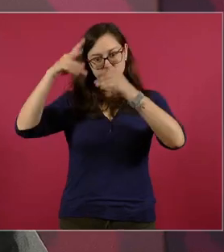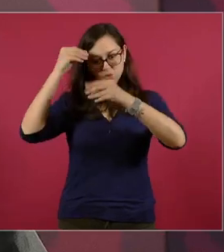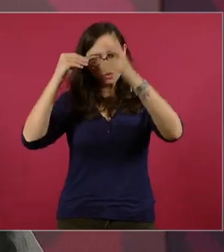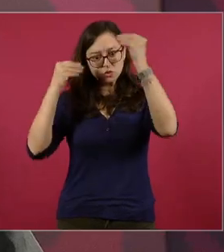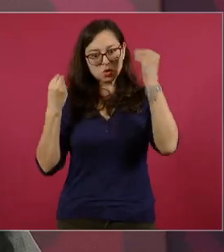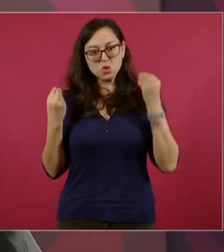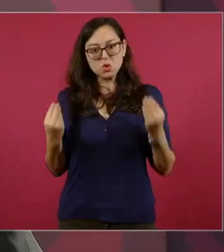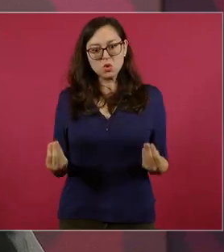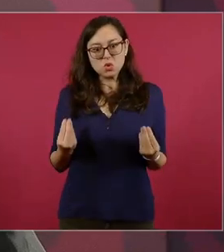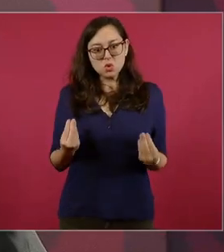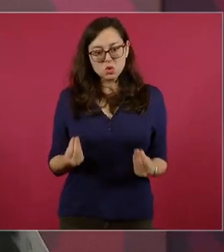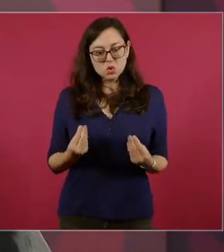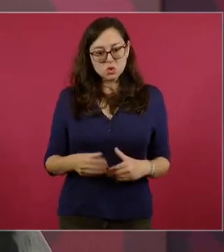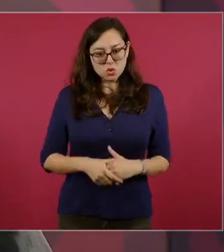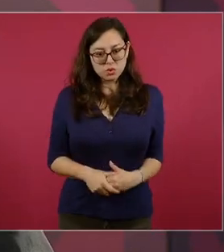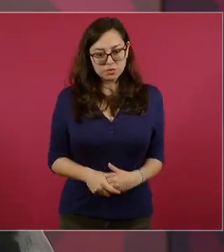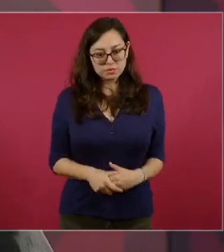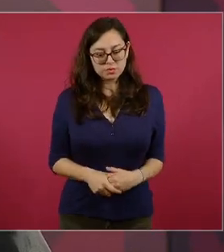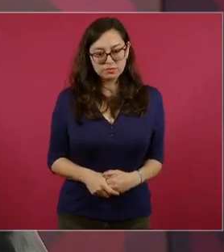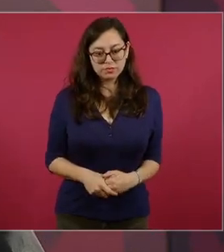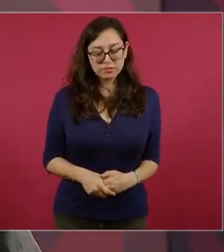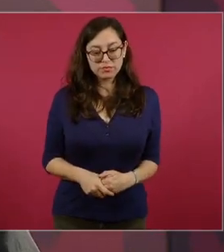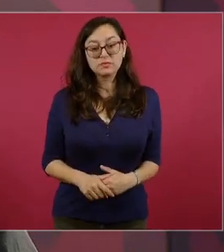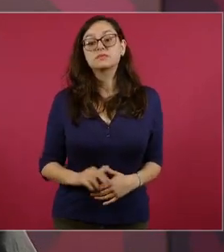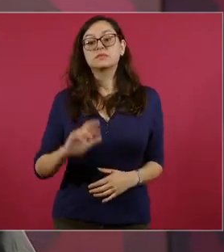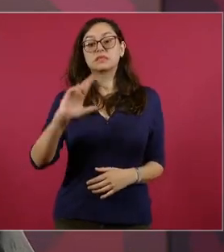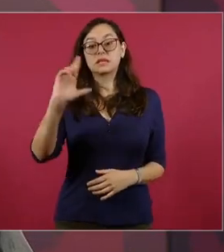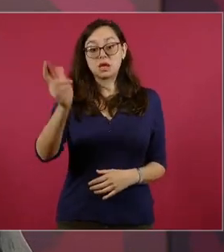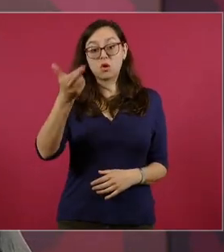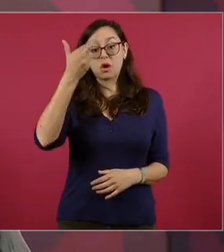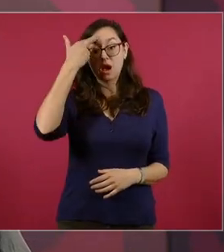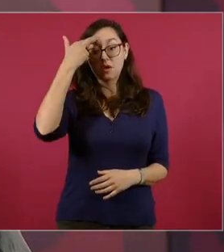hicieron a Madero,